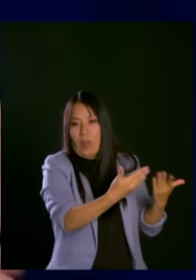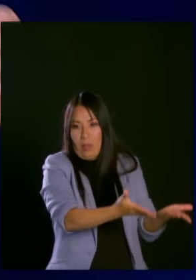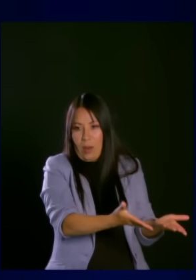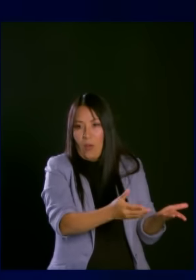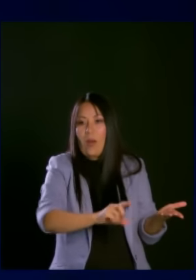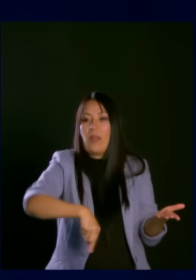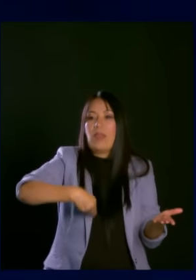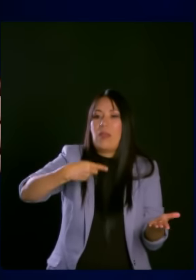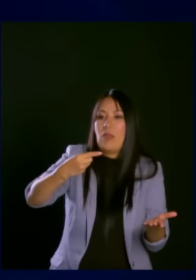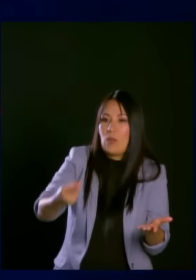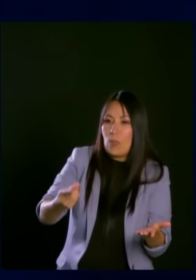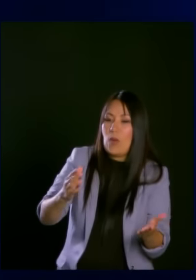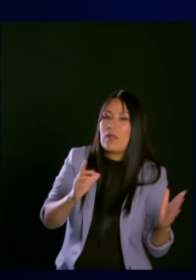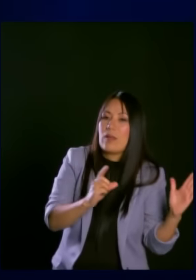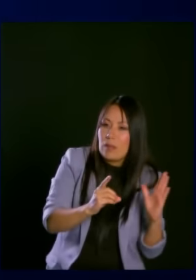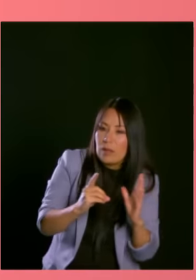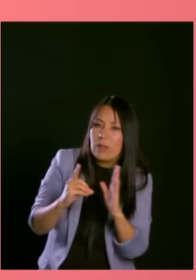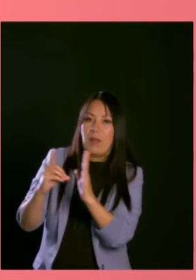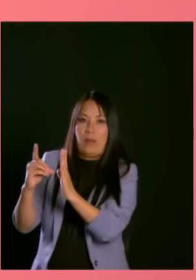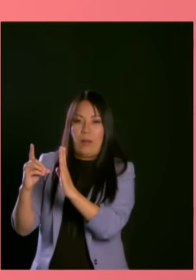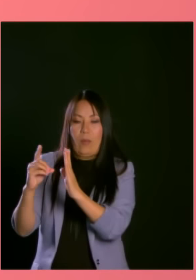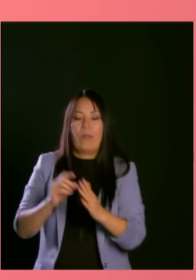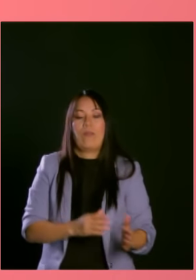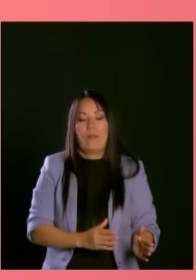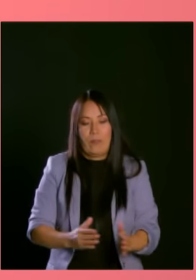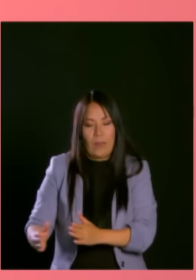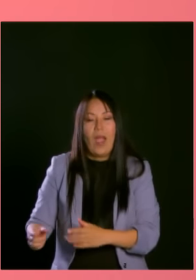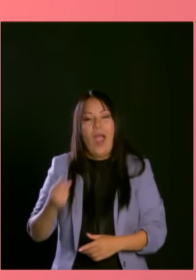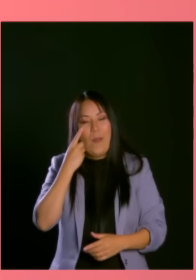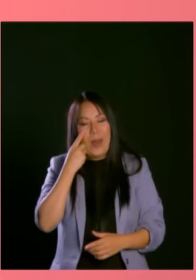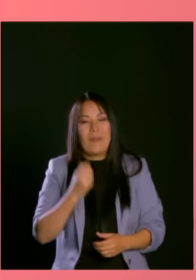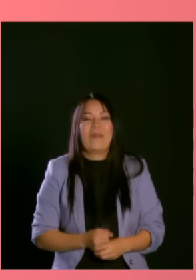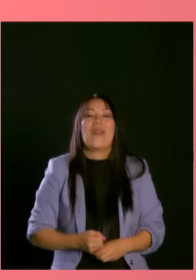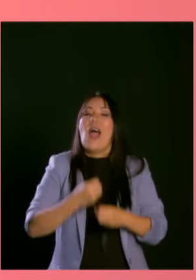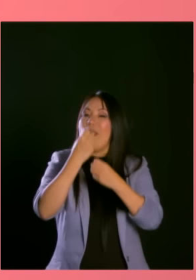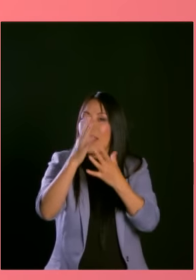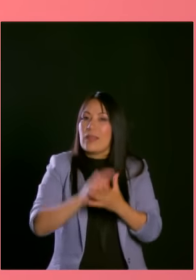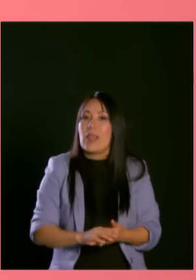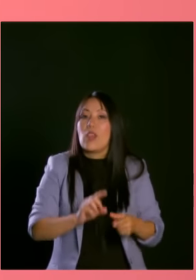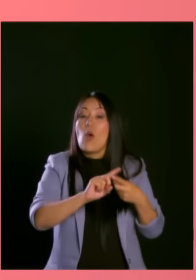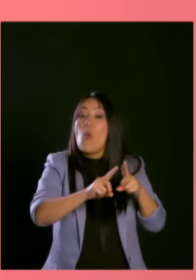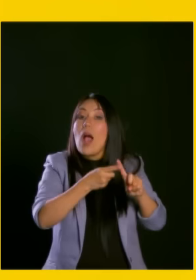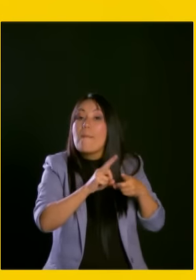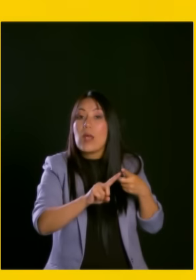una persona que tiene transporte público. Y me dijo, mira, me dijo, fíjate que,